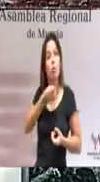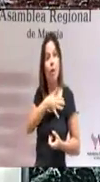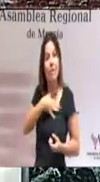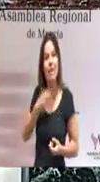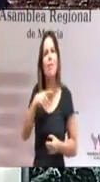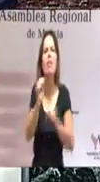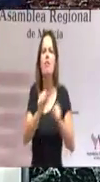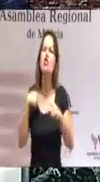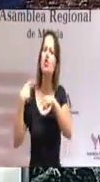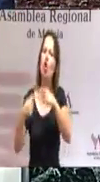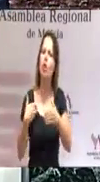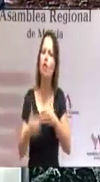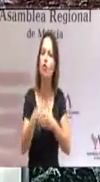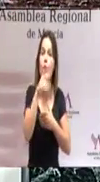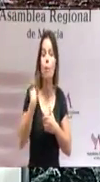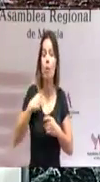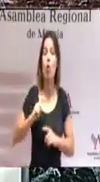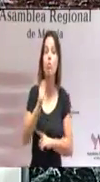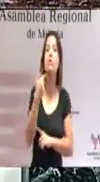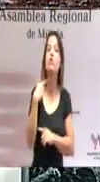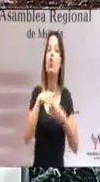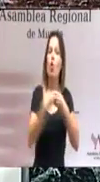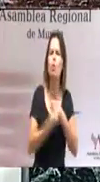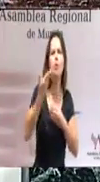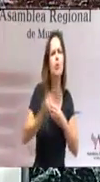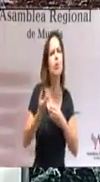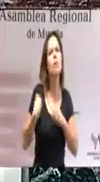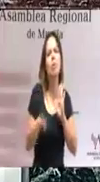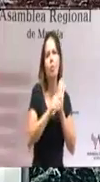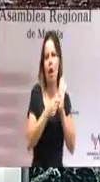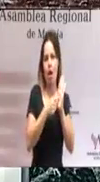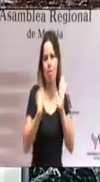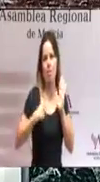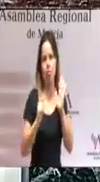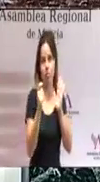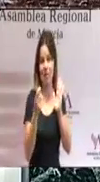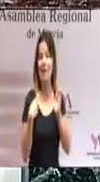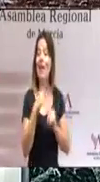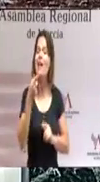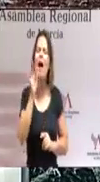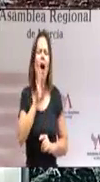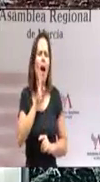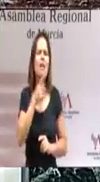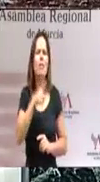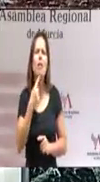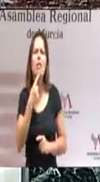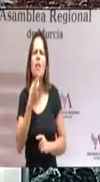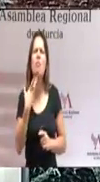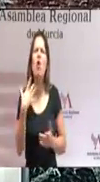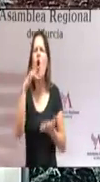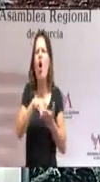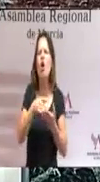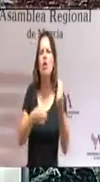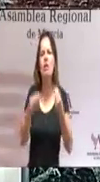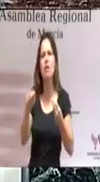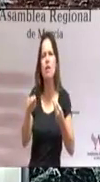a defender cada día y lo que hemos conseguido que aparezca en un documento tan importante como ese. Y hablaba usted también de los hechos de agua.